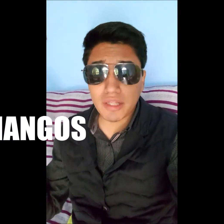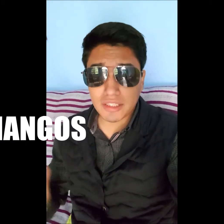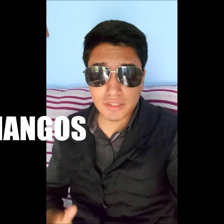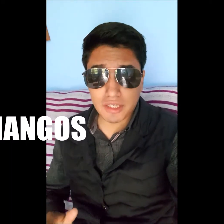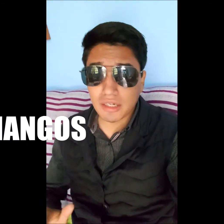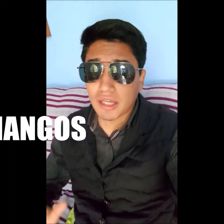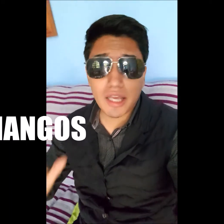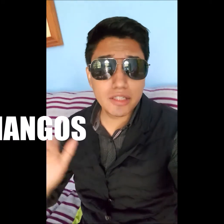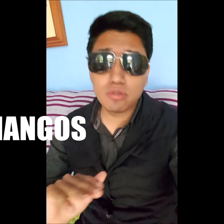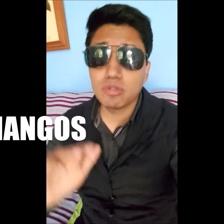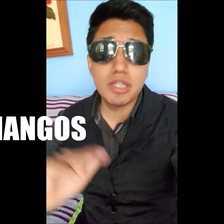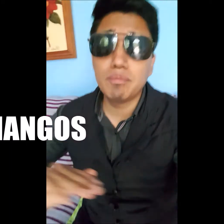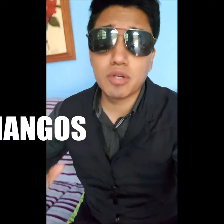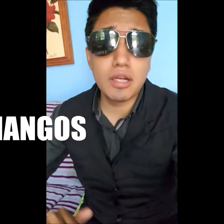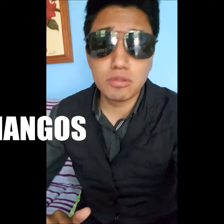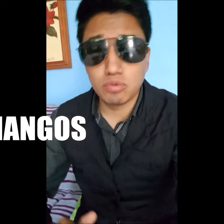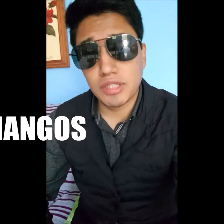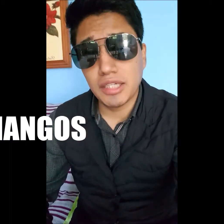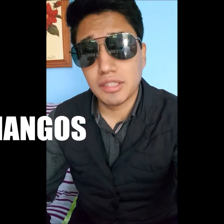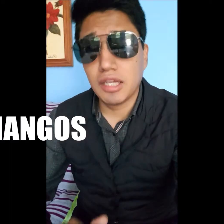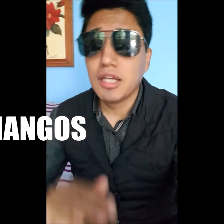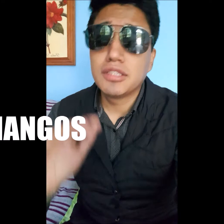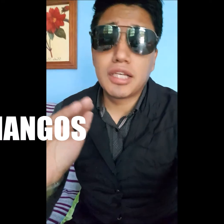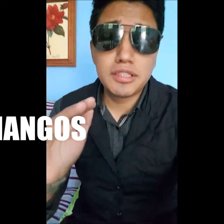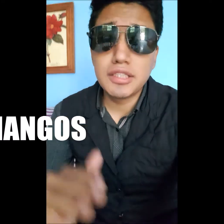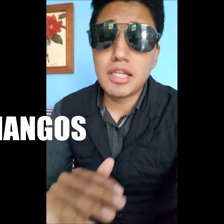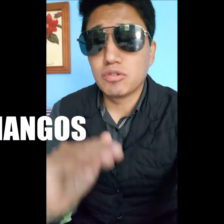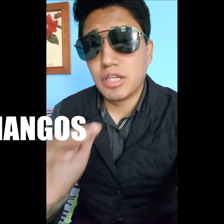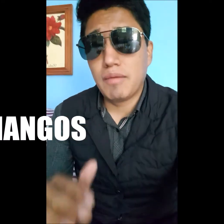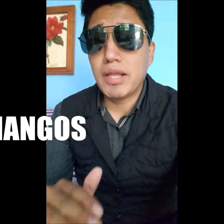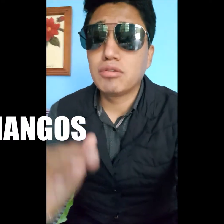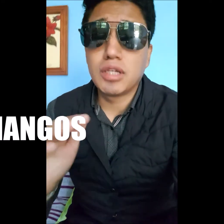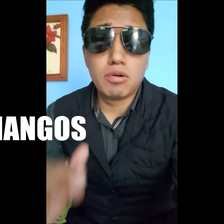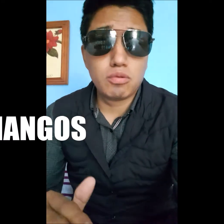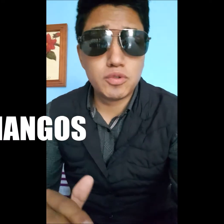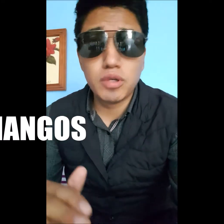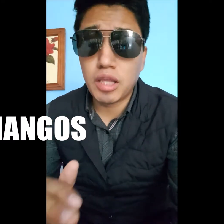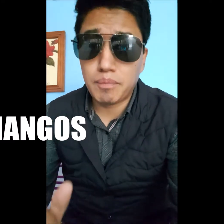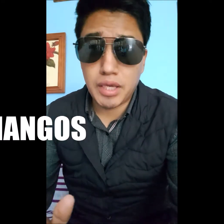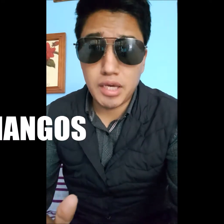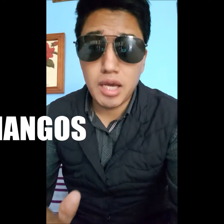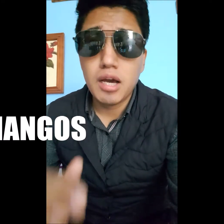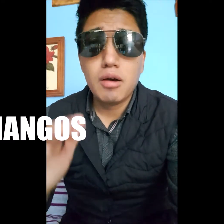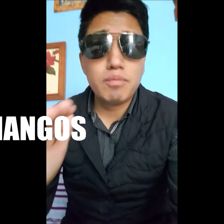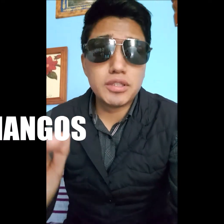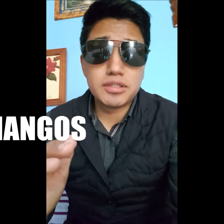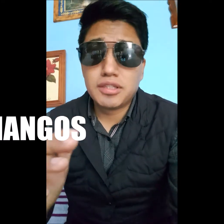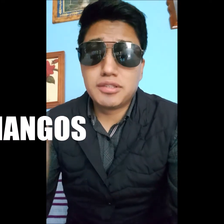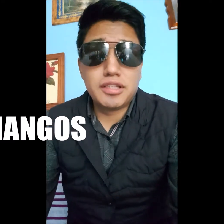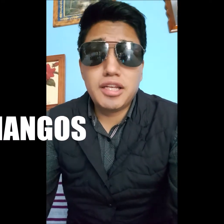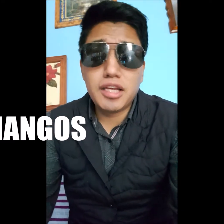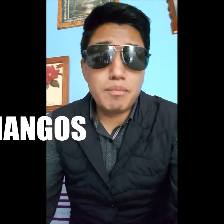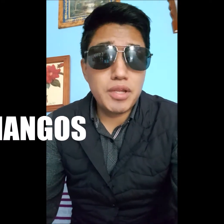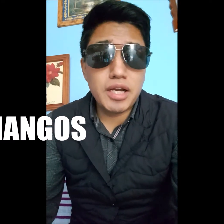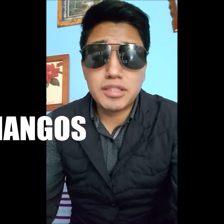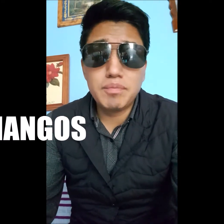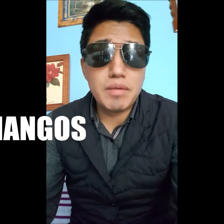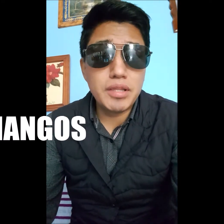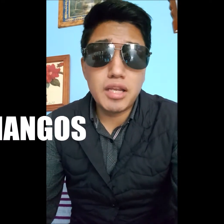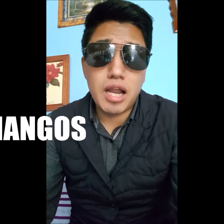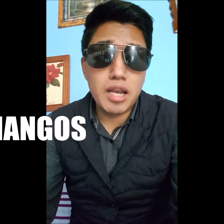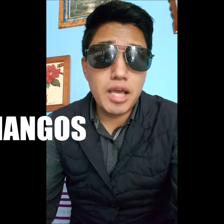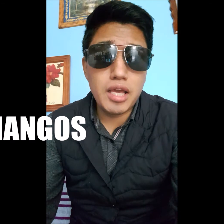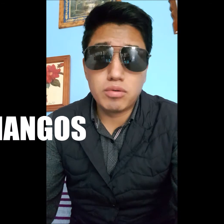ya me volvió a decir que eso no tiene por qué consultarse si existen los elementos de corrupción y de peña pues se tiene que aplicar